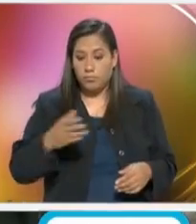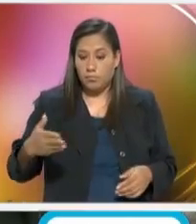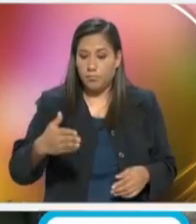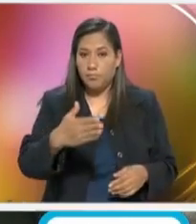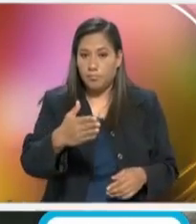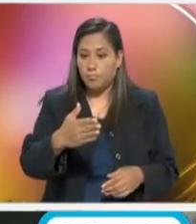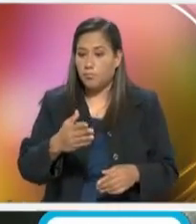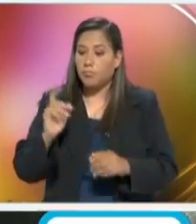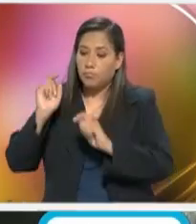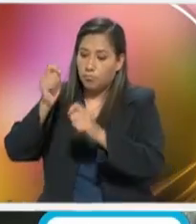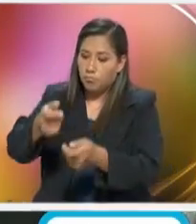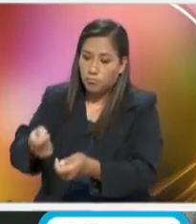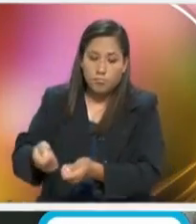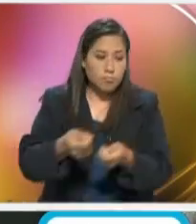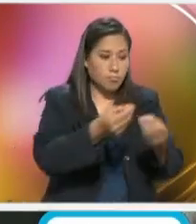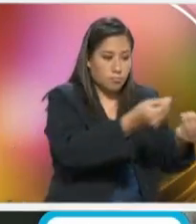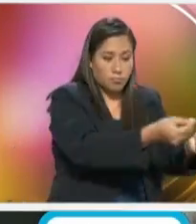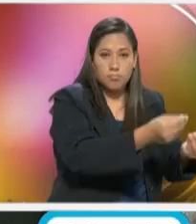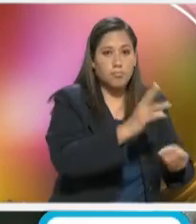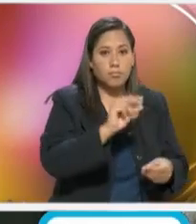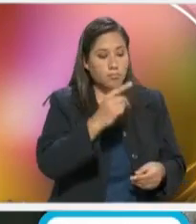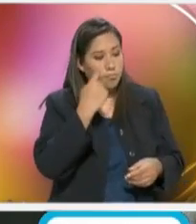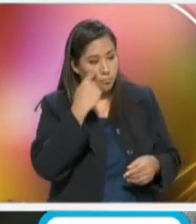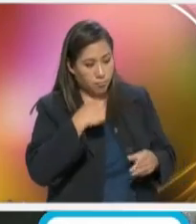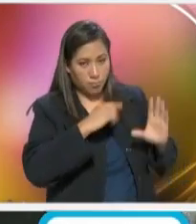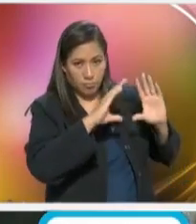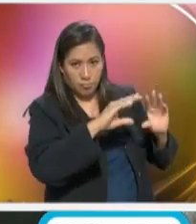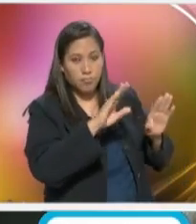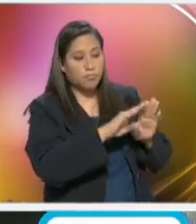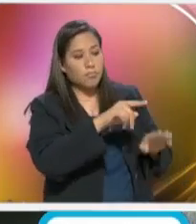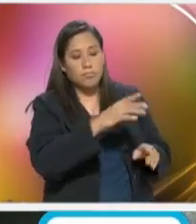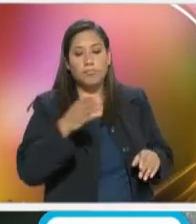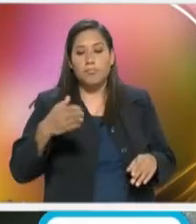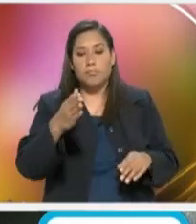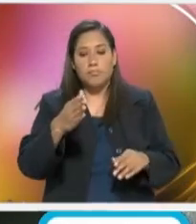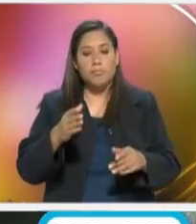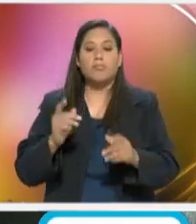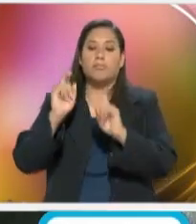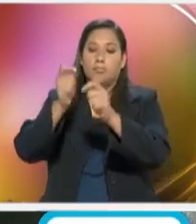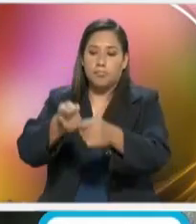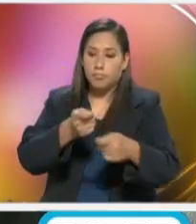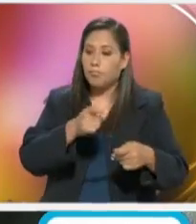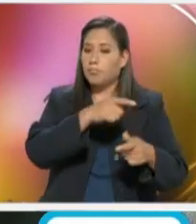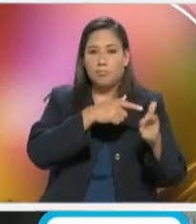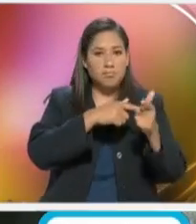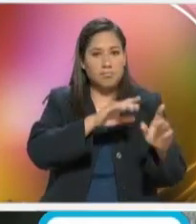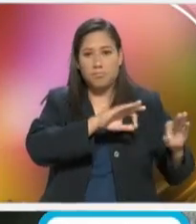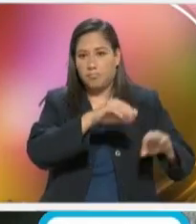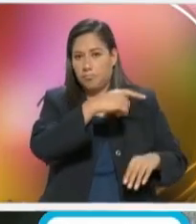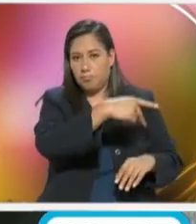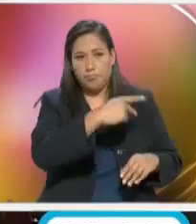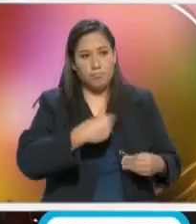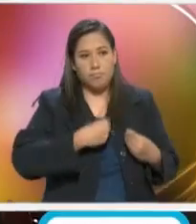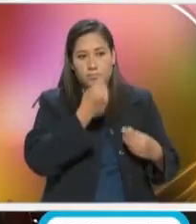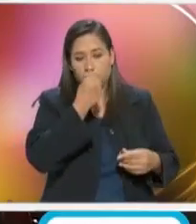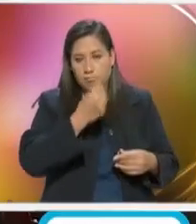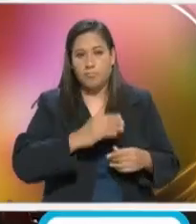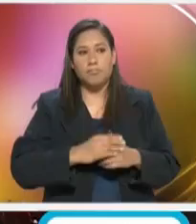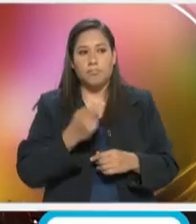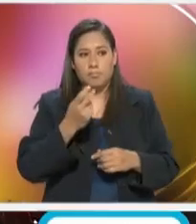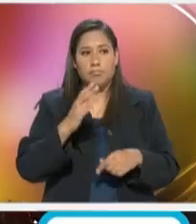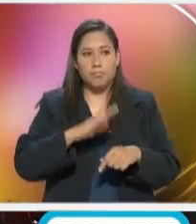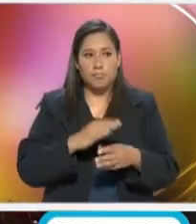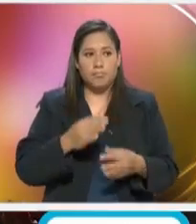pescado, sino que mediante el modelo le estamos enseñando a pescar Muy bien. para que nosotros nos vayamos y ellos siguen teniendo un desarrollo continuo. Fantástico. Eso es lo más